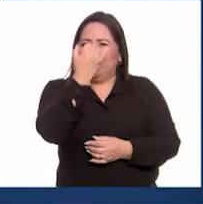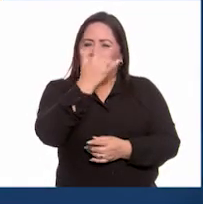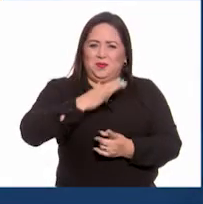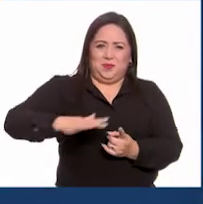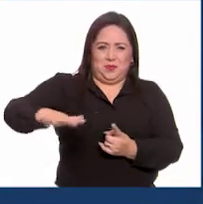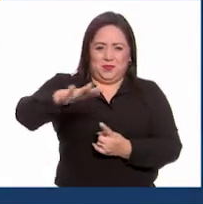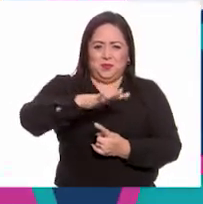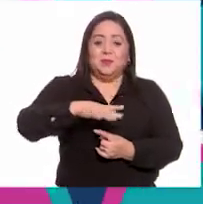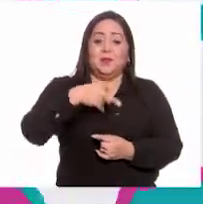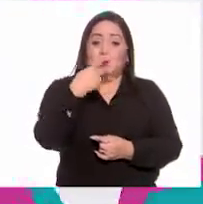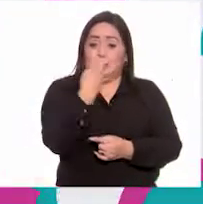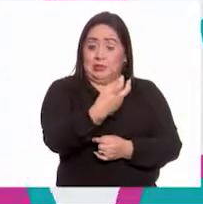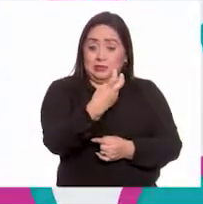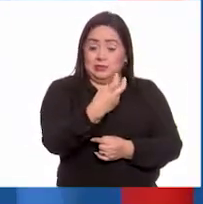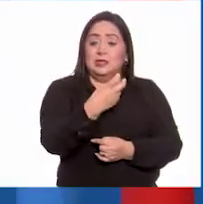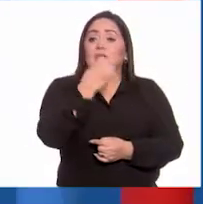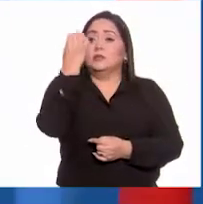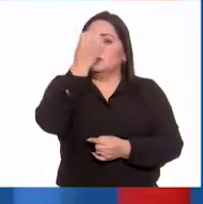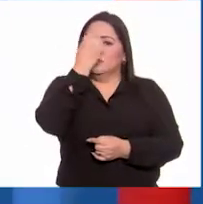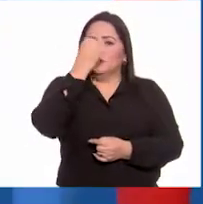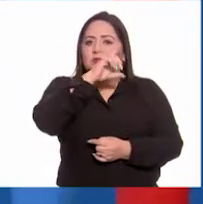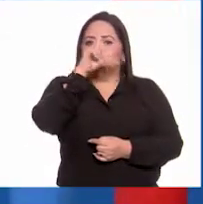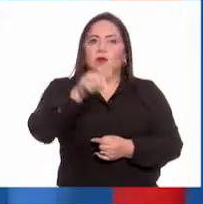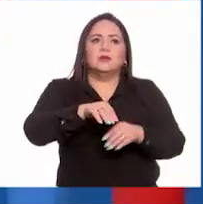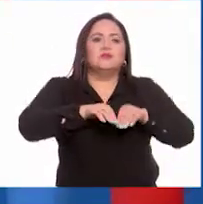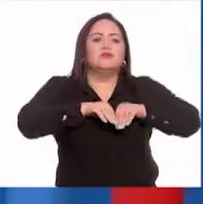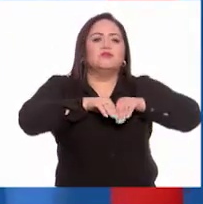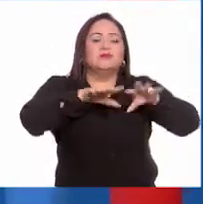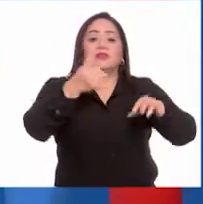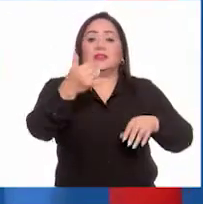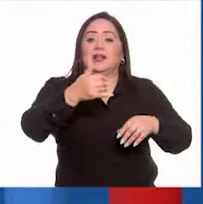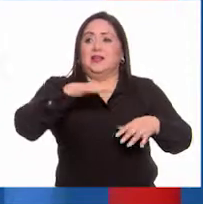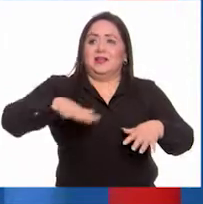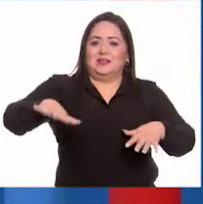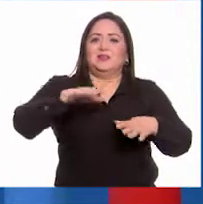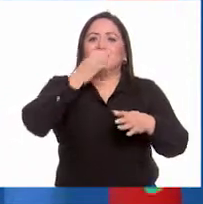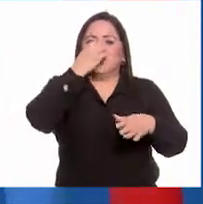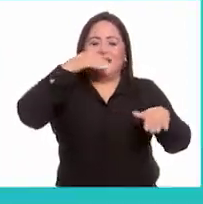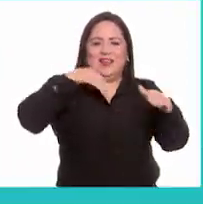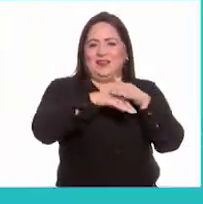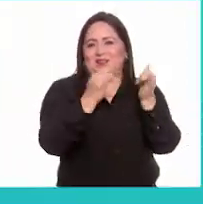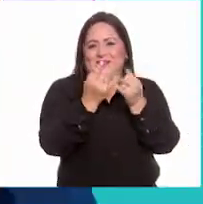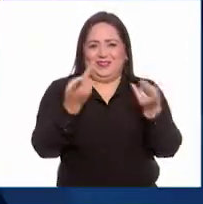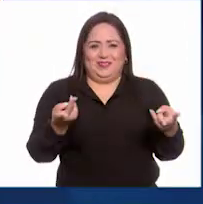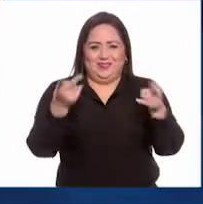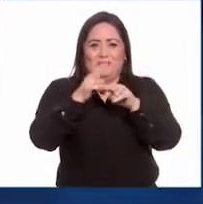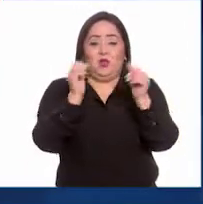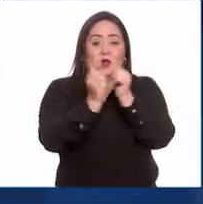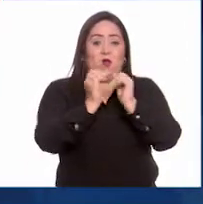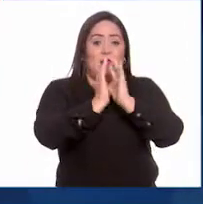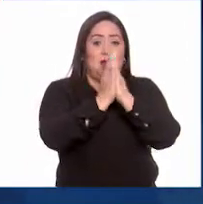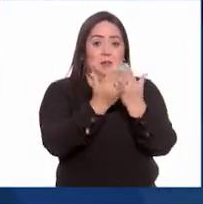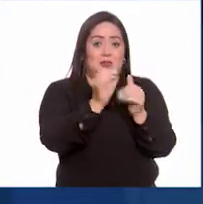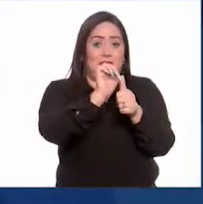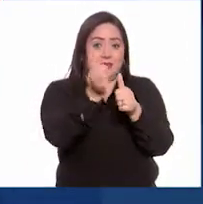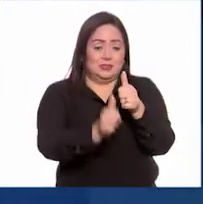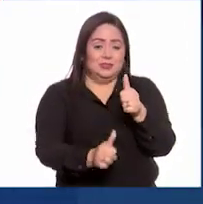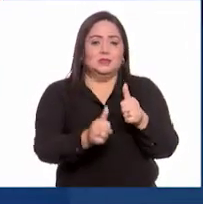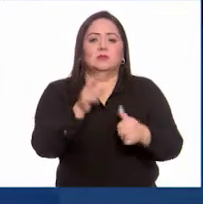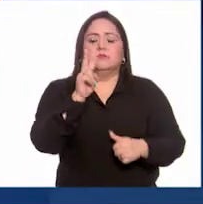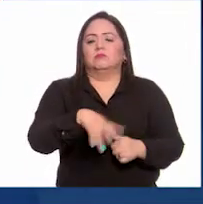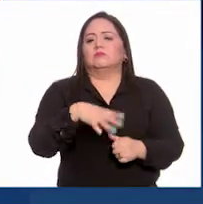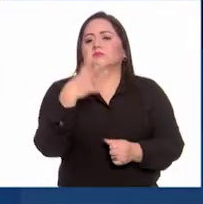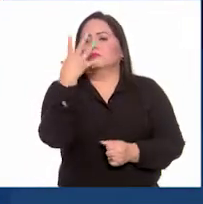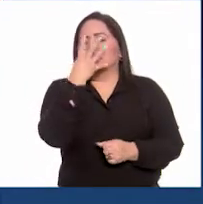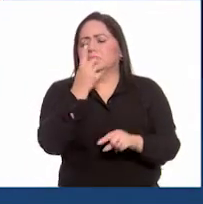comunidad. De esta manera, la escuela sale a la comunidad y la comunidad entra a la escuela. Con los libros artesanales, se